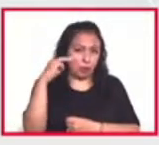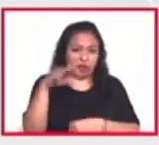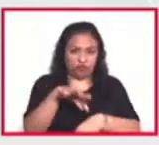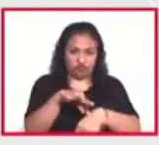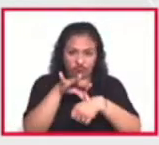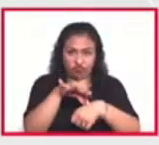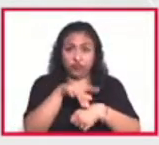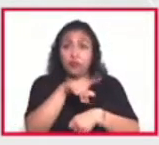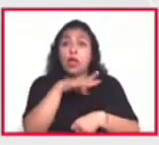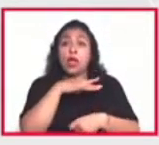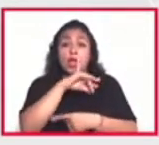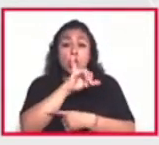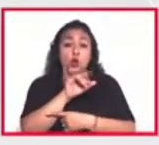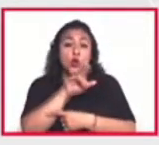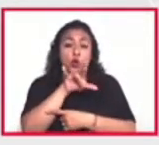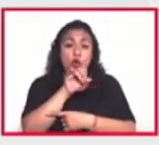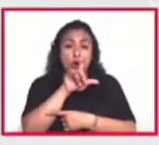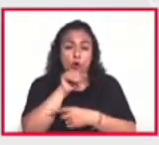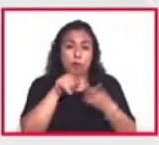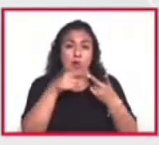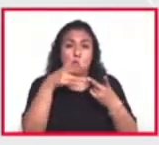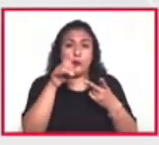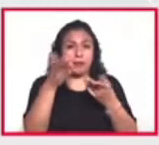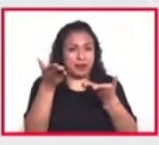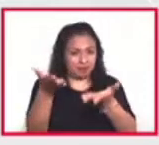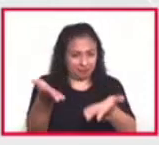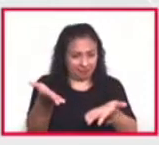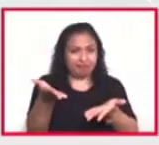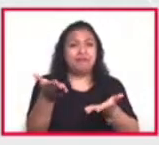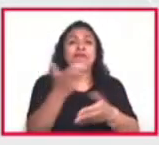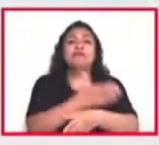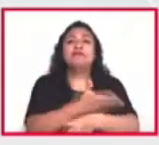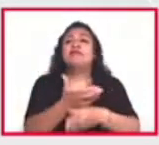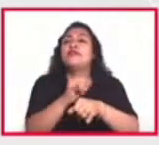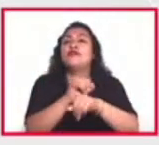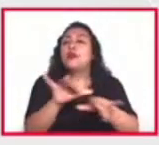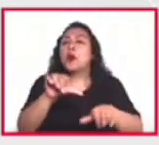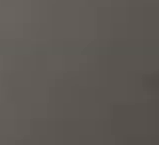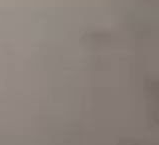con nosotros Julio López y Wemansin Rodríguez. Adelante, compañeros, ¿qué nos tienen? Platíquenos.